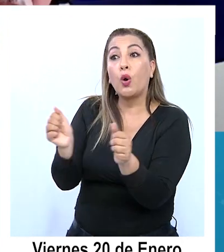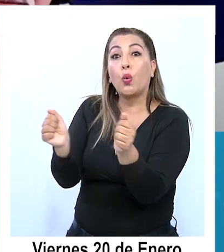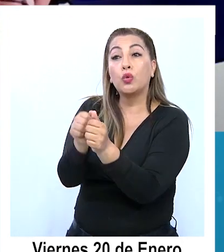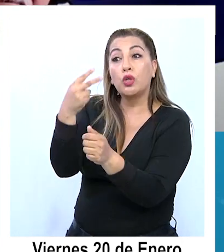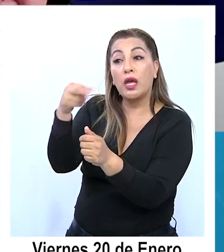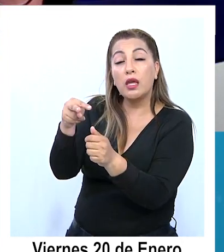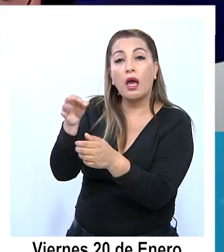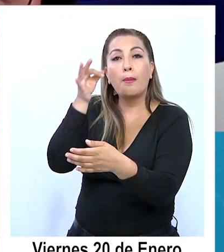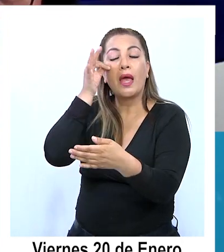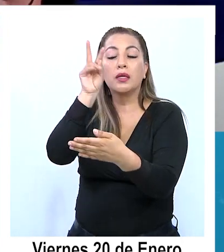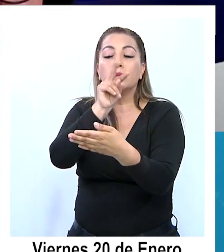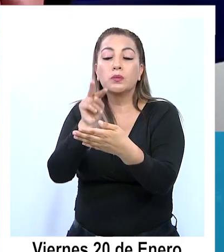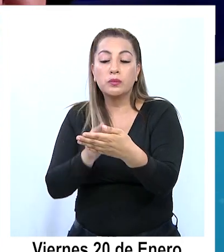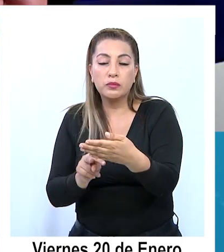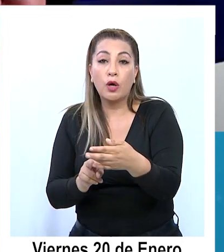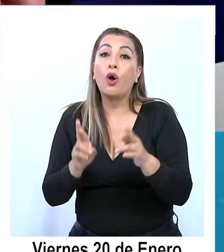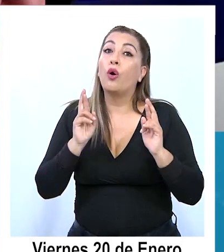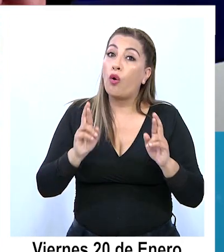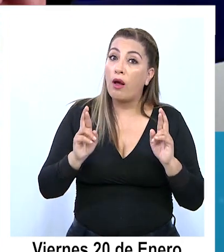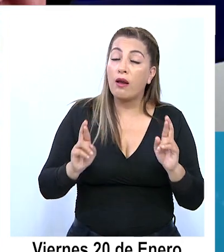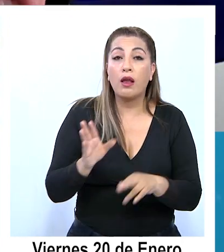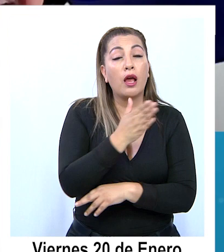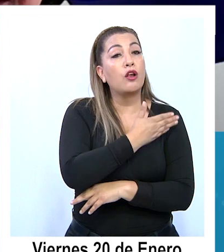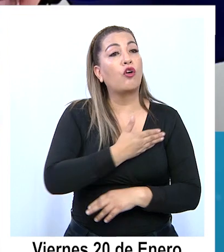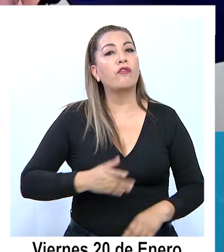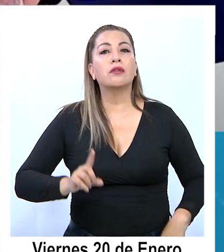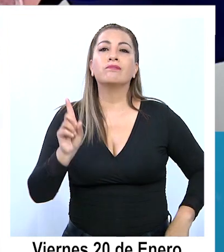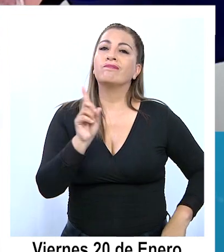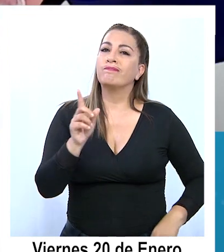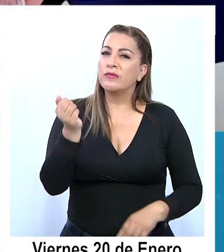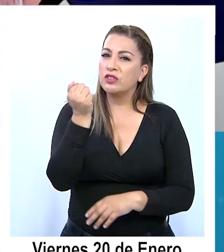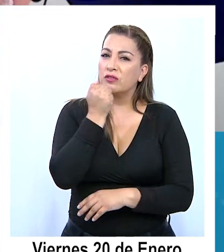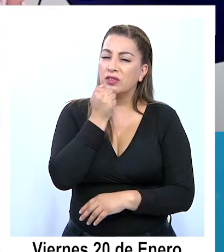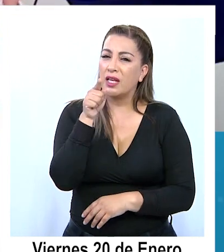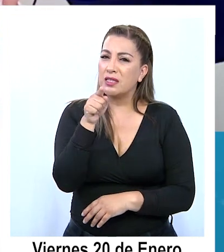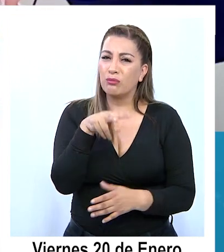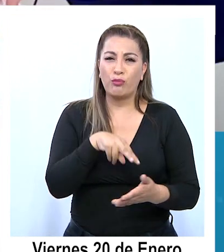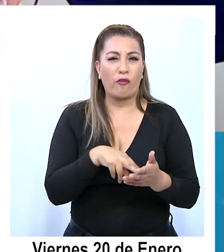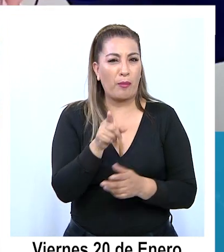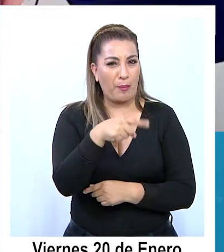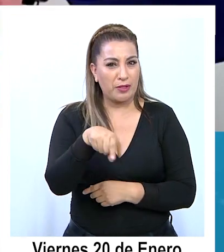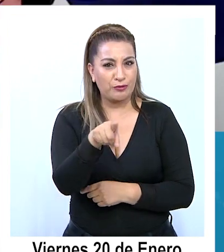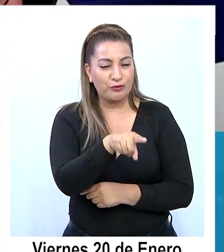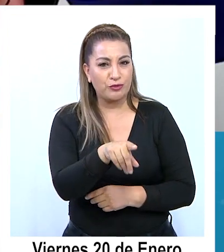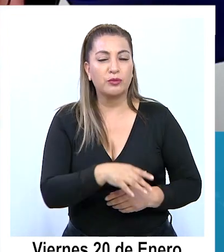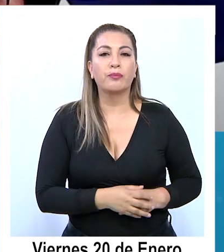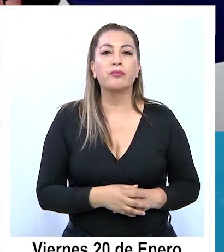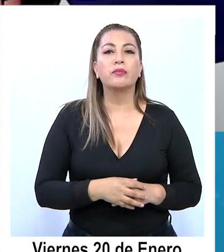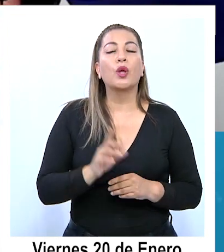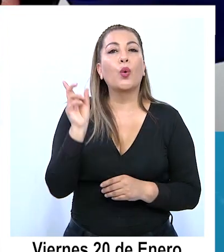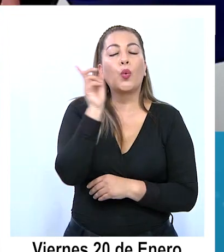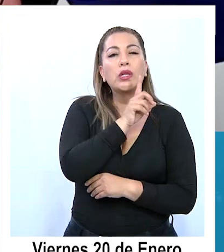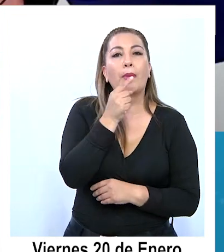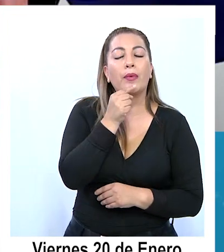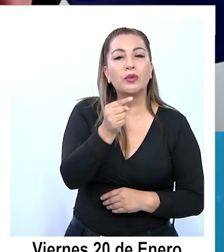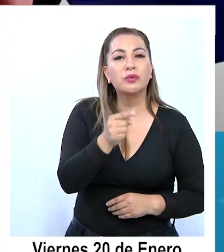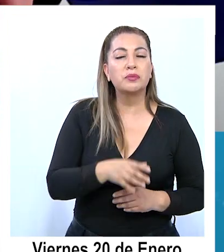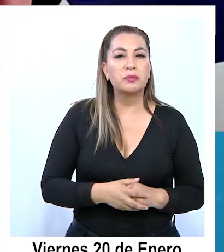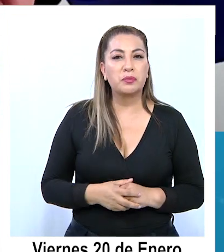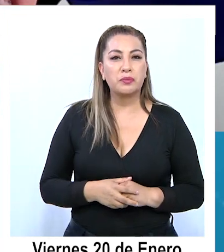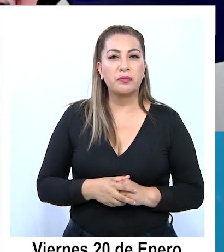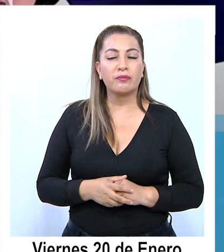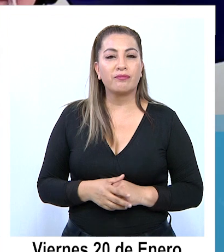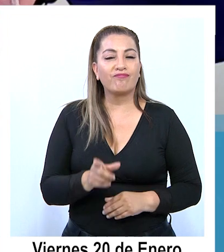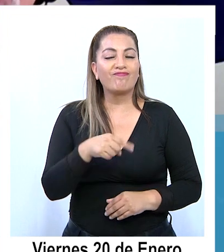equivocarnos. Espero que el gobierno no se equivoque porque sería dramático para nosotros. Sí. Por último, senadora, hay